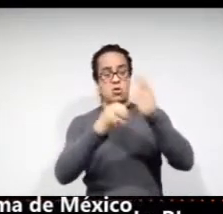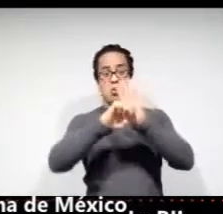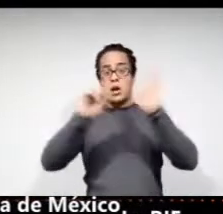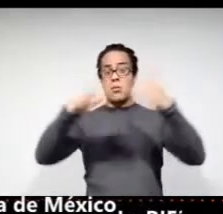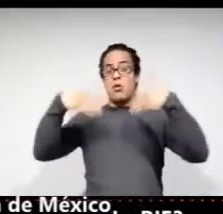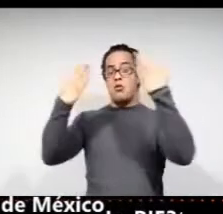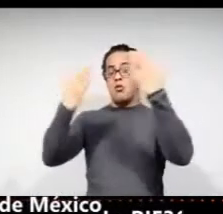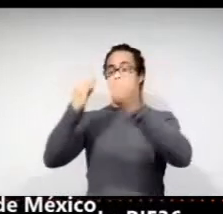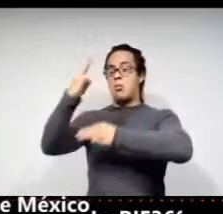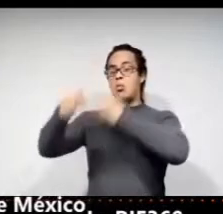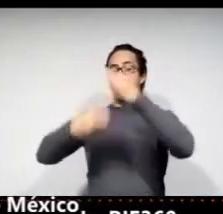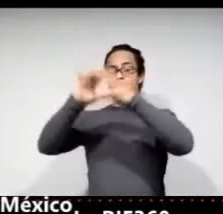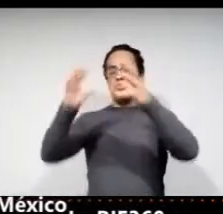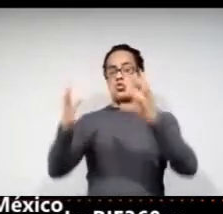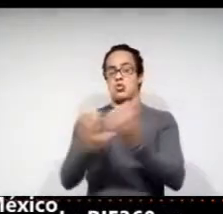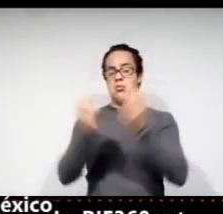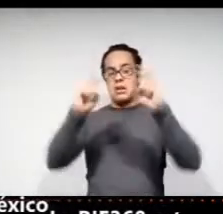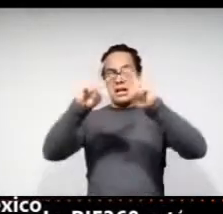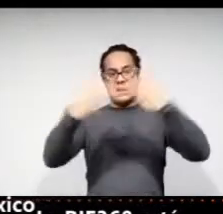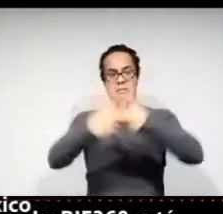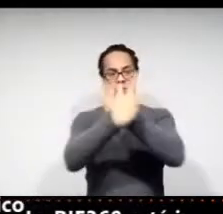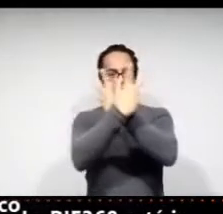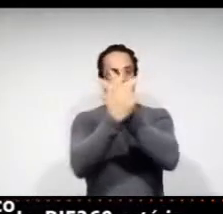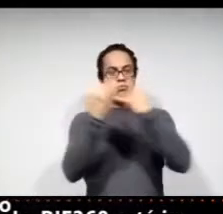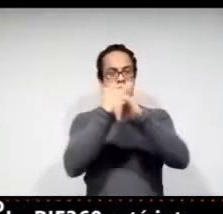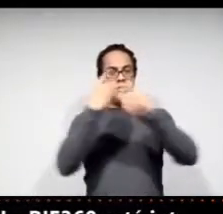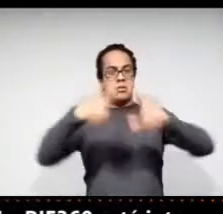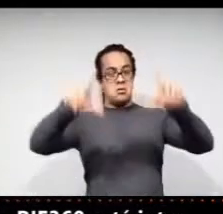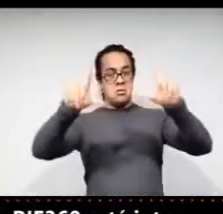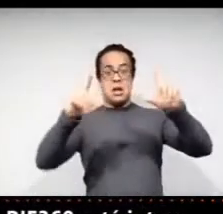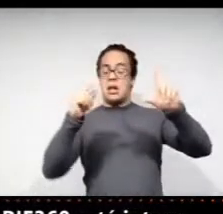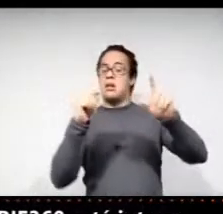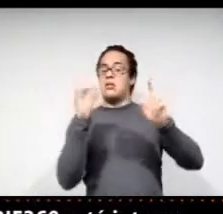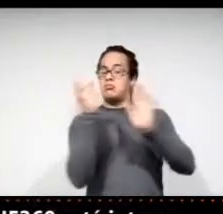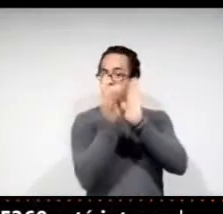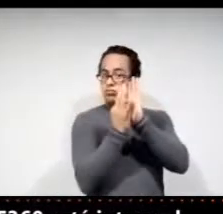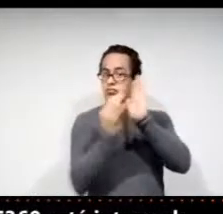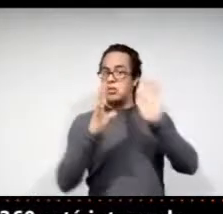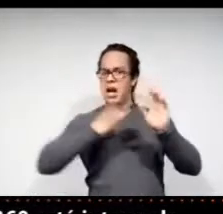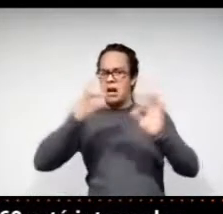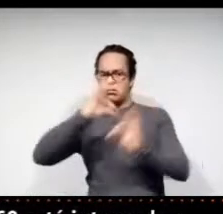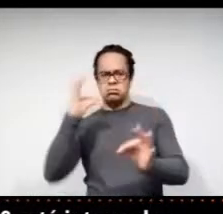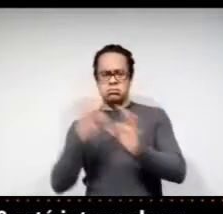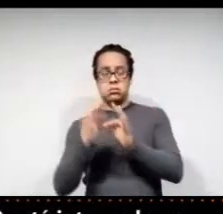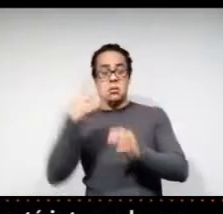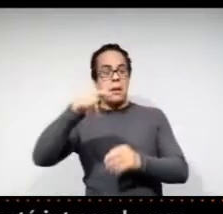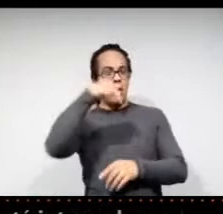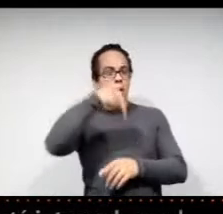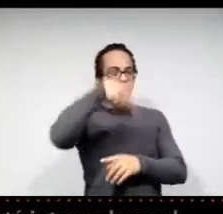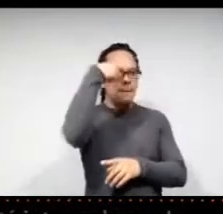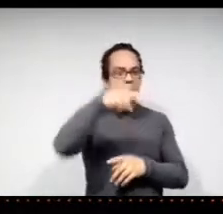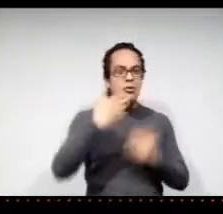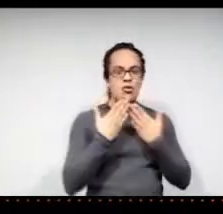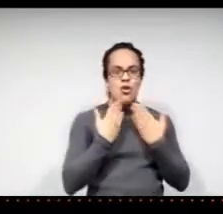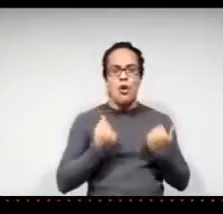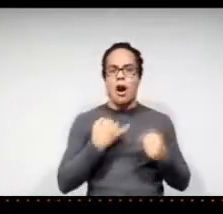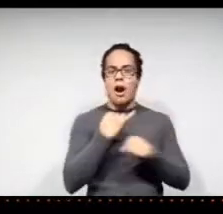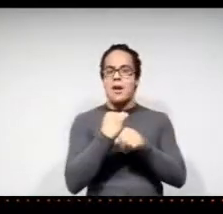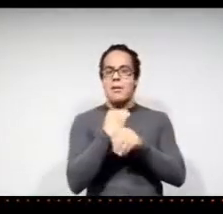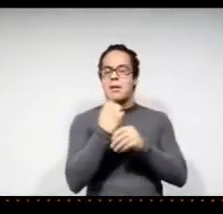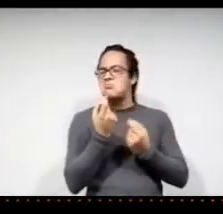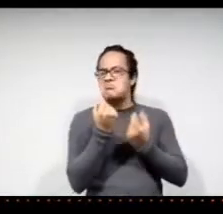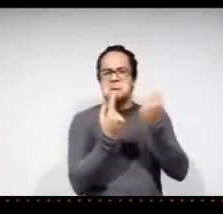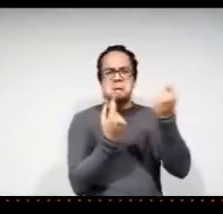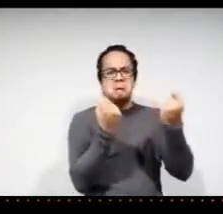la educación a distancia, en línea, que documentan que funciona. Y en nuestro país esto es muy limitado. Yo creo que esta es una oportunidad